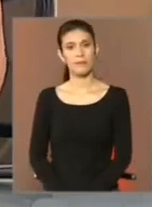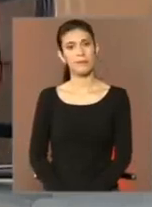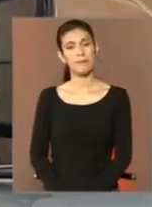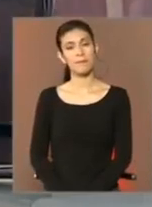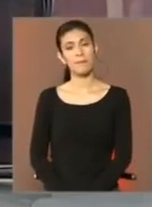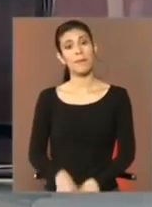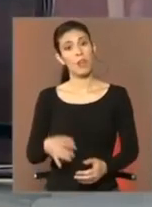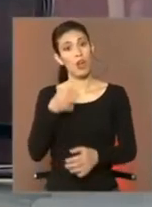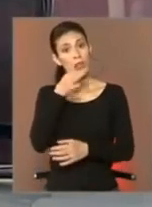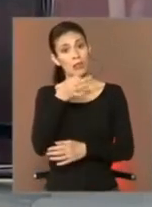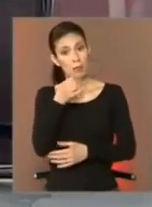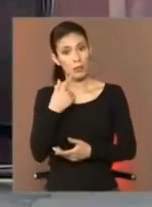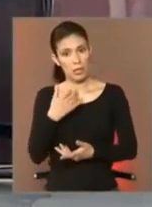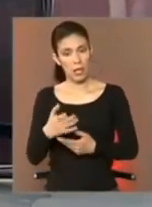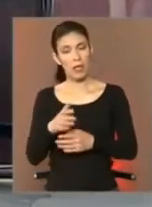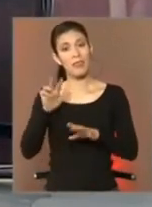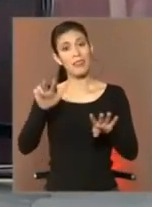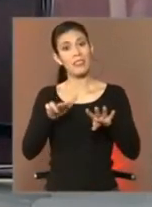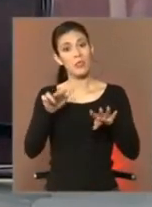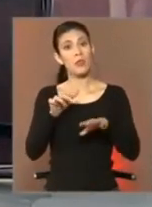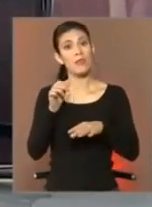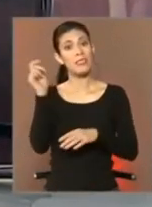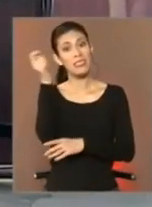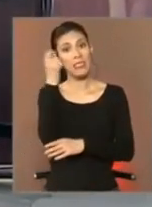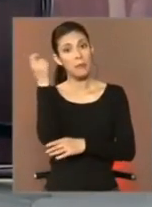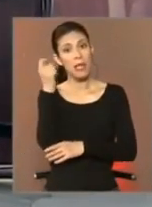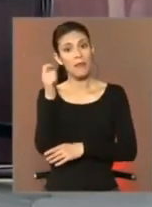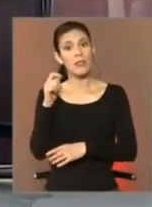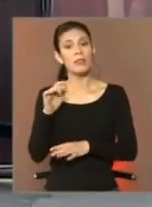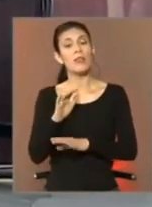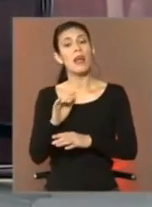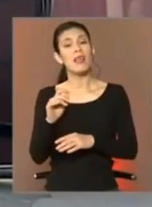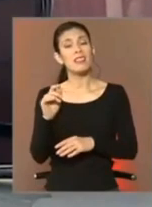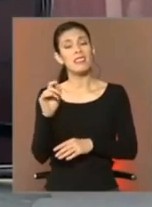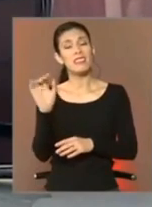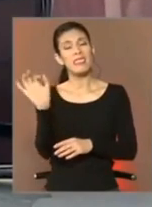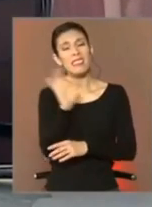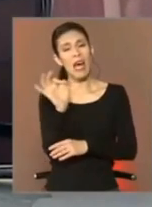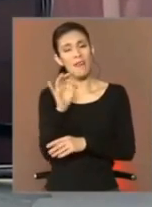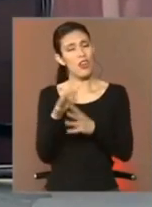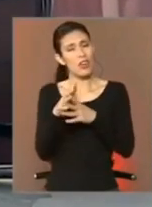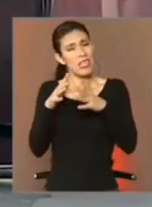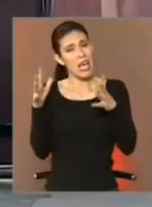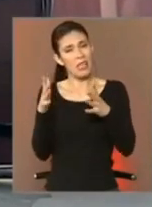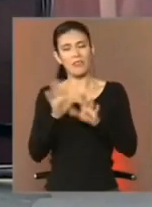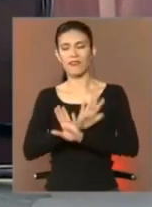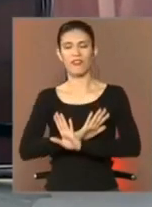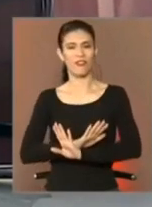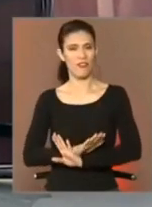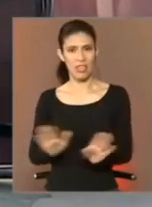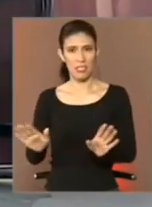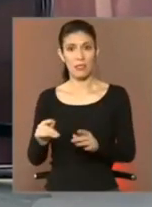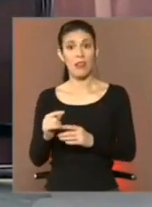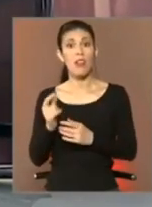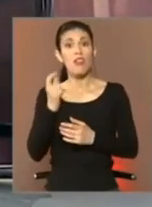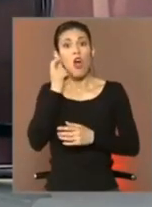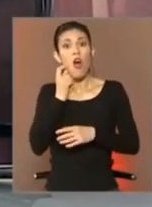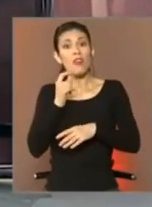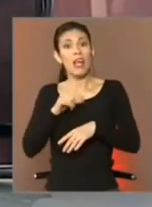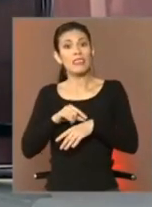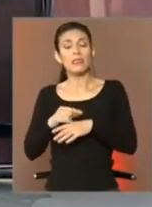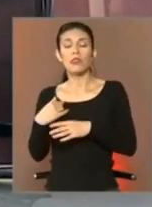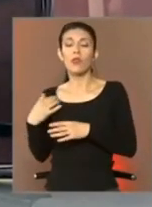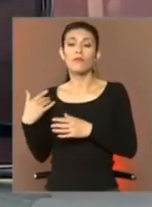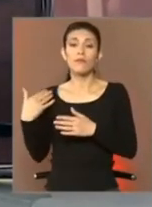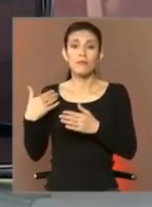le contamos ahora que el 19 de septiembre termina Sábado gigante y en esta cuenta regresiva Don Francisco fue protagonista de